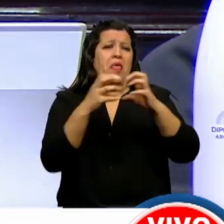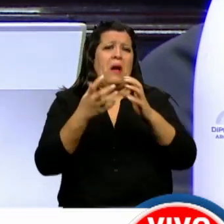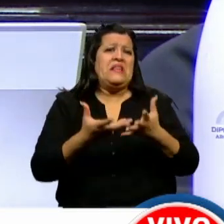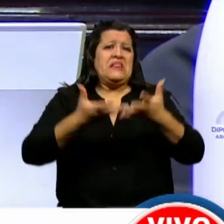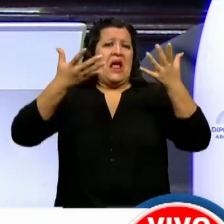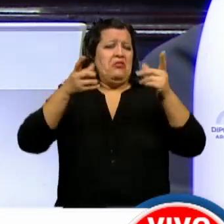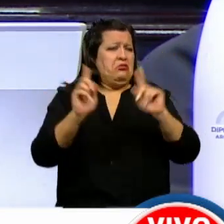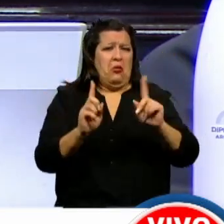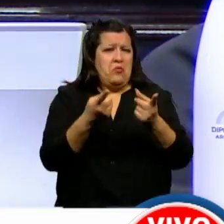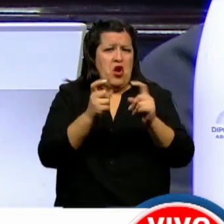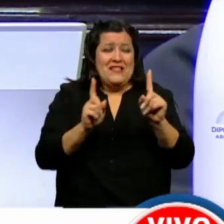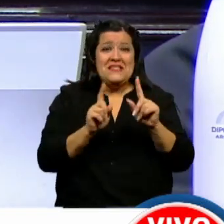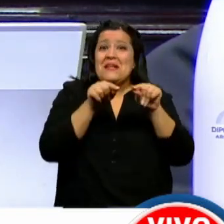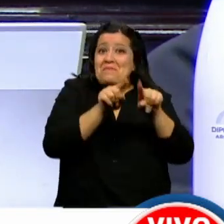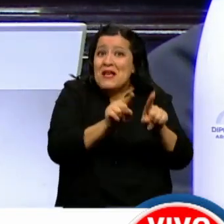viene a corregir